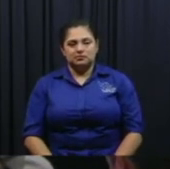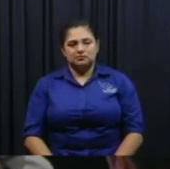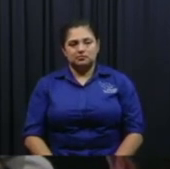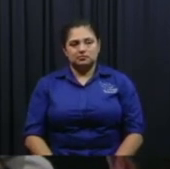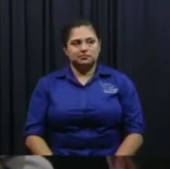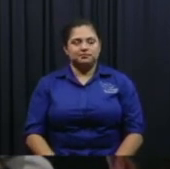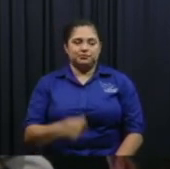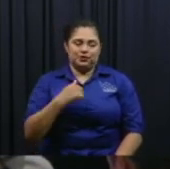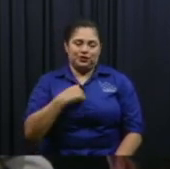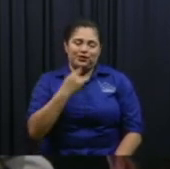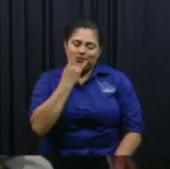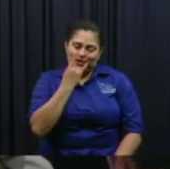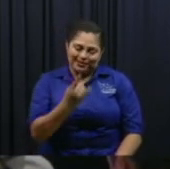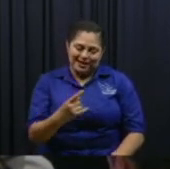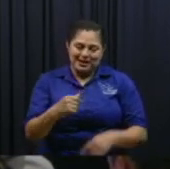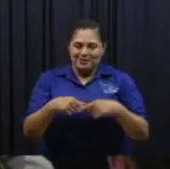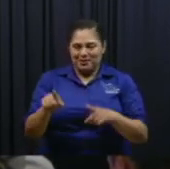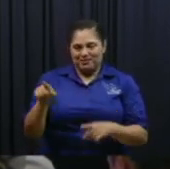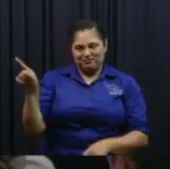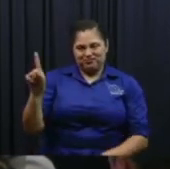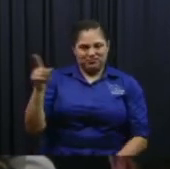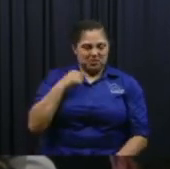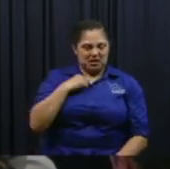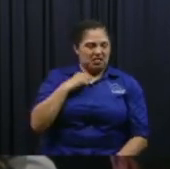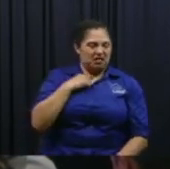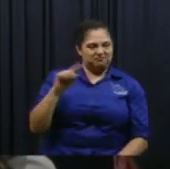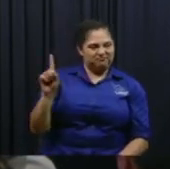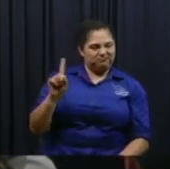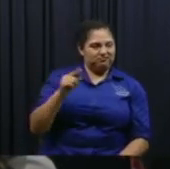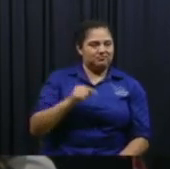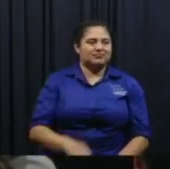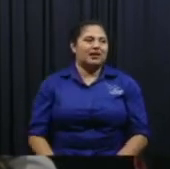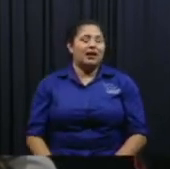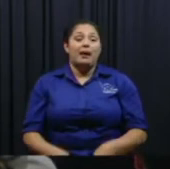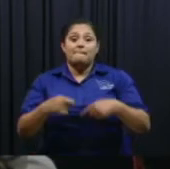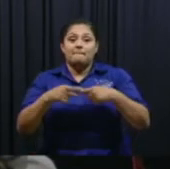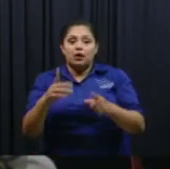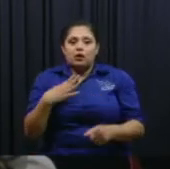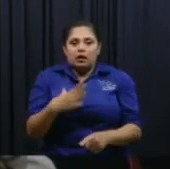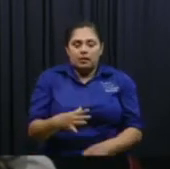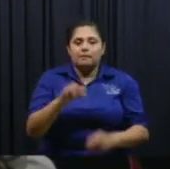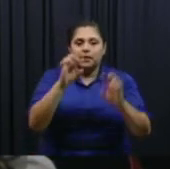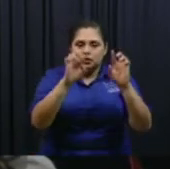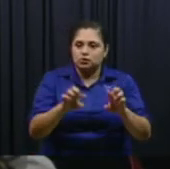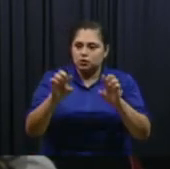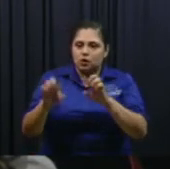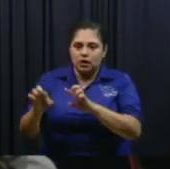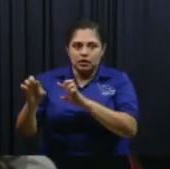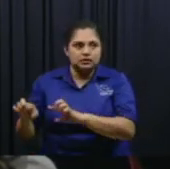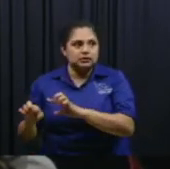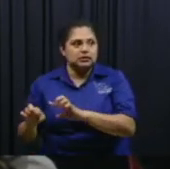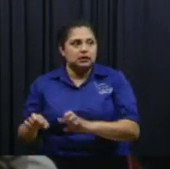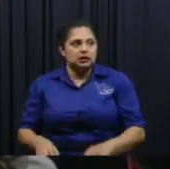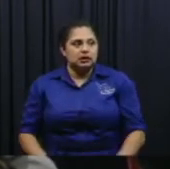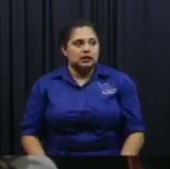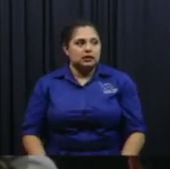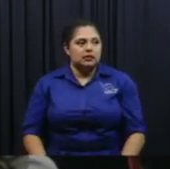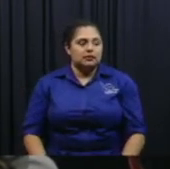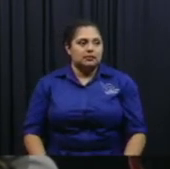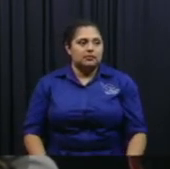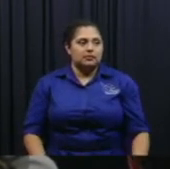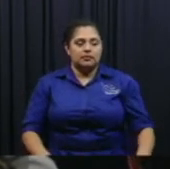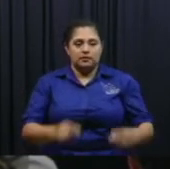ya los perdoné pero me siguen cayendo mal pero hubo gente dentro de ellos uno